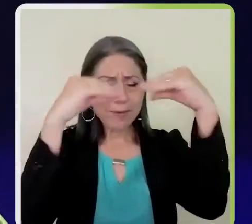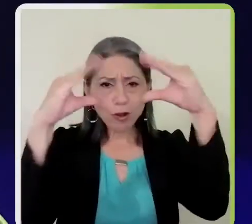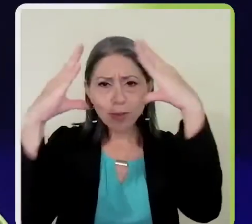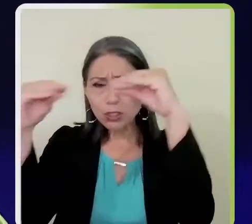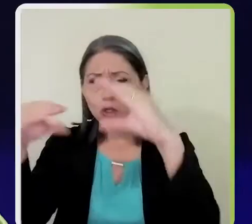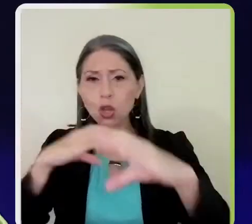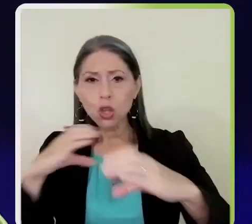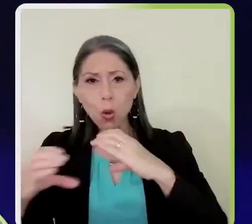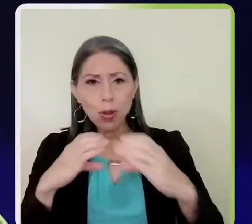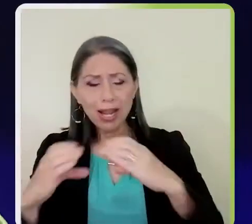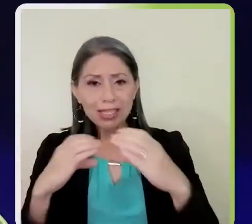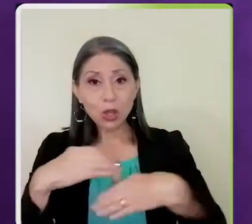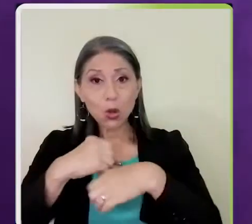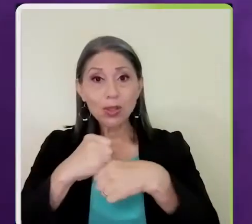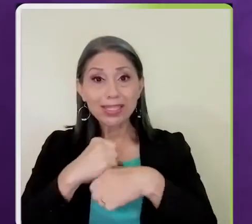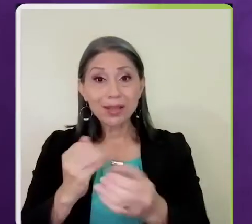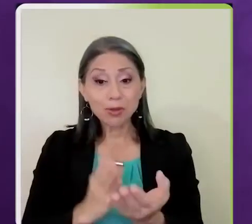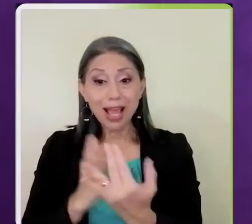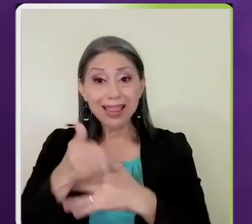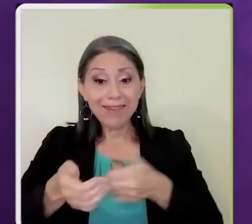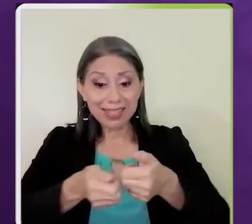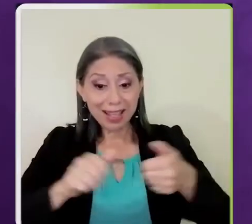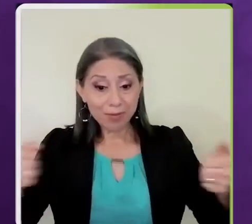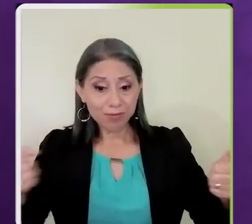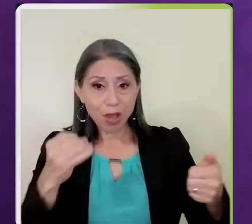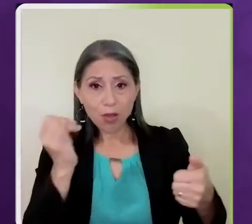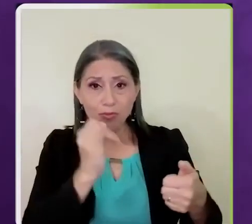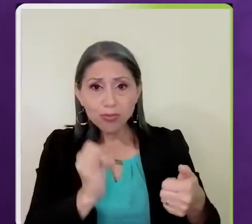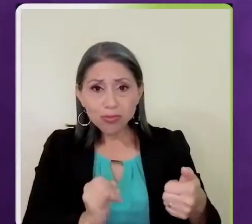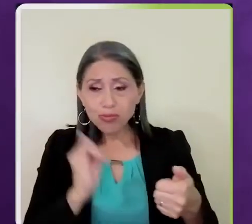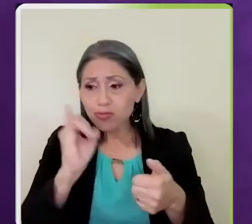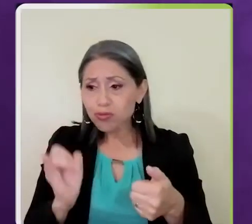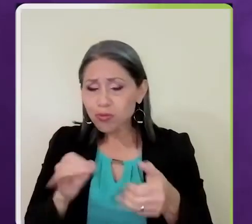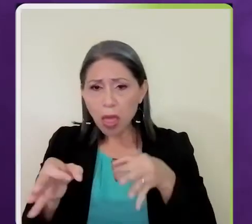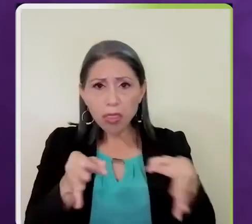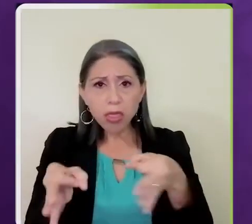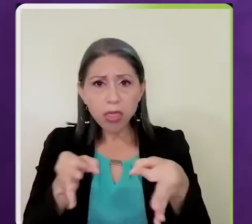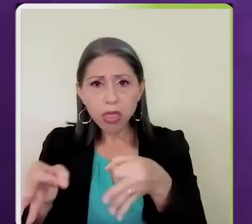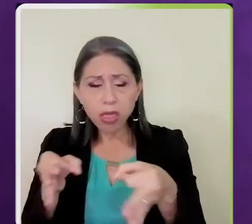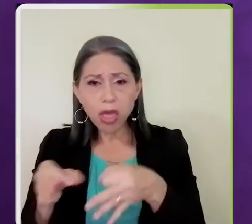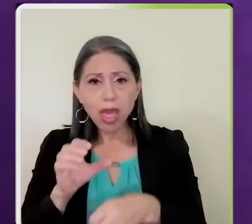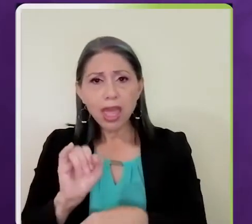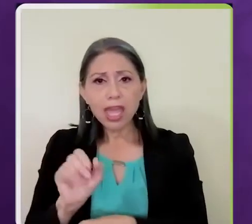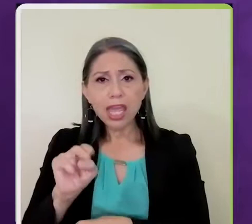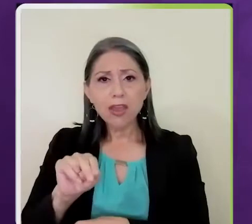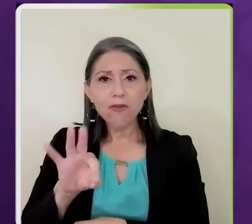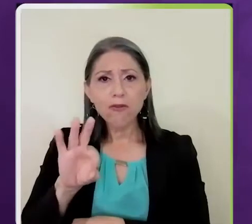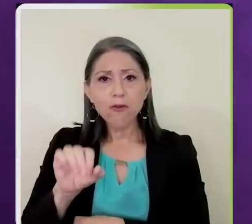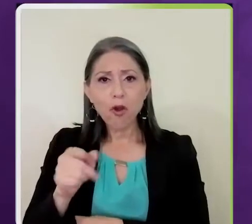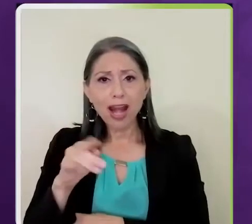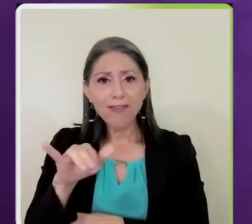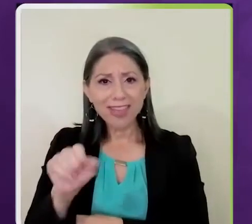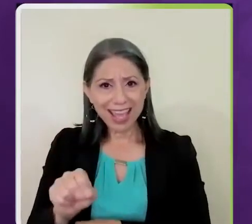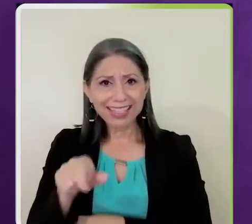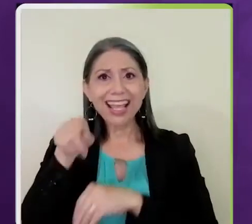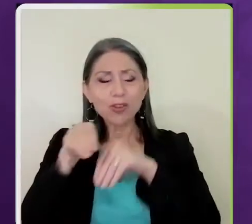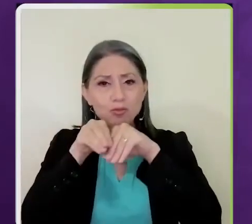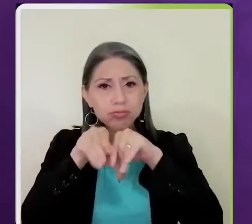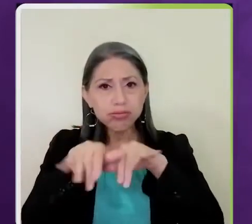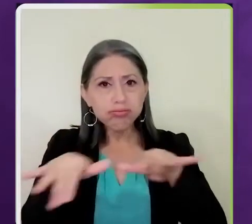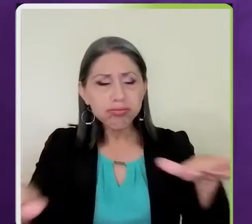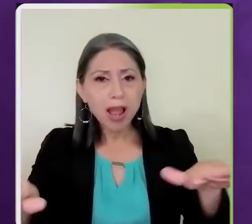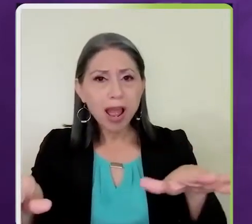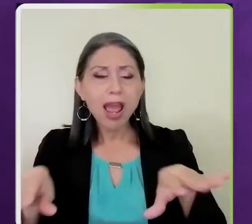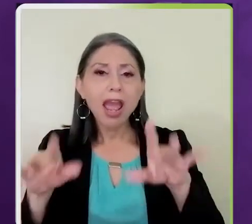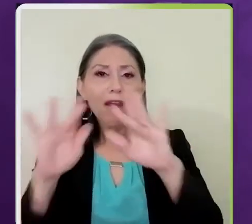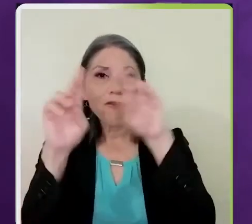hicimos por medio de infografías que se distribuyó en redes sociales, sabiendo que hay grandes limitaciones